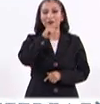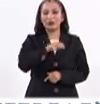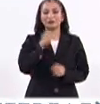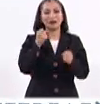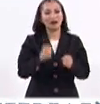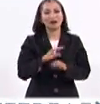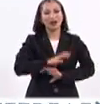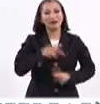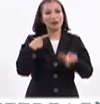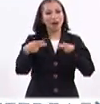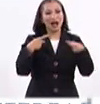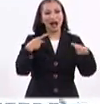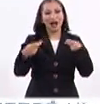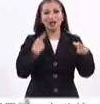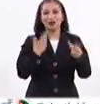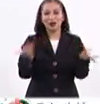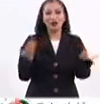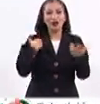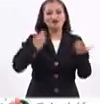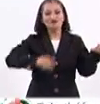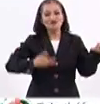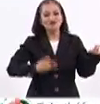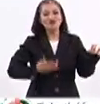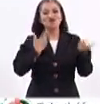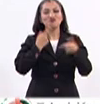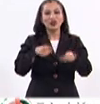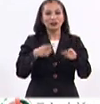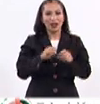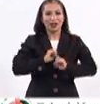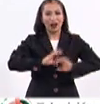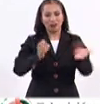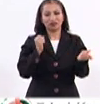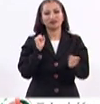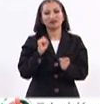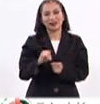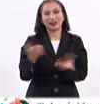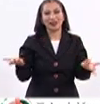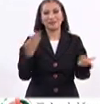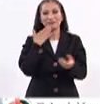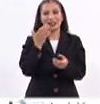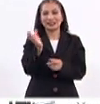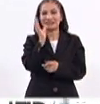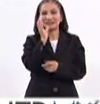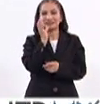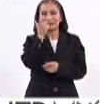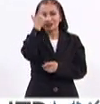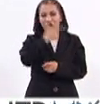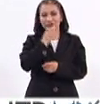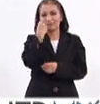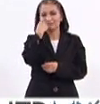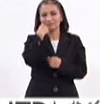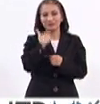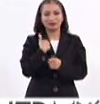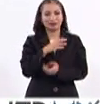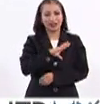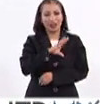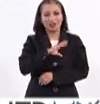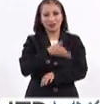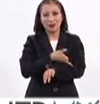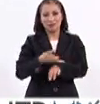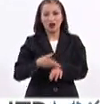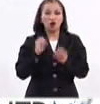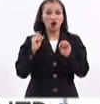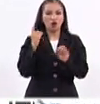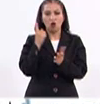que ya estás preparando las fanfarrias, la serenata o, ¿por qué no? Pues una buena cena con gente querida, porque ojo, no solo es